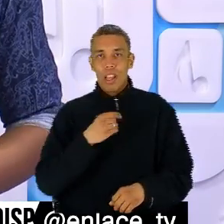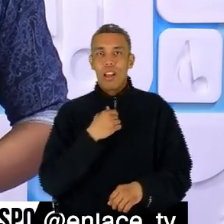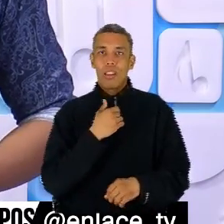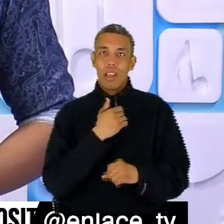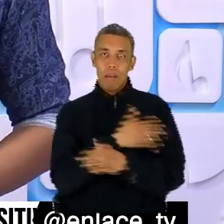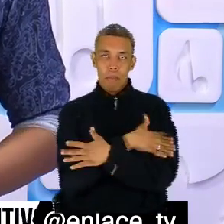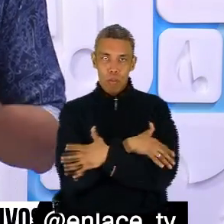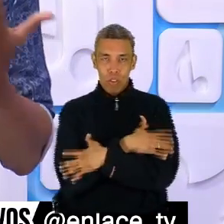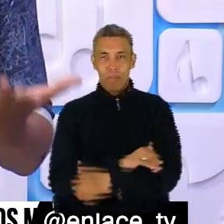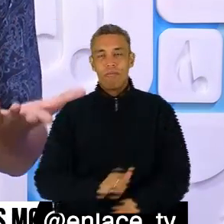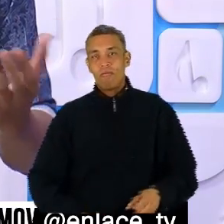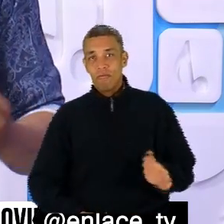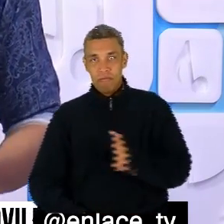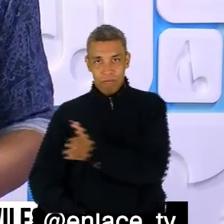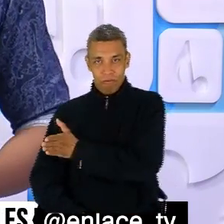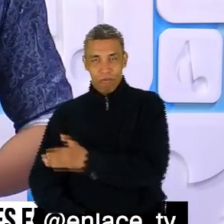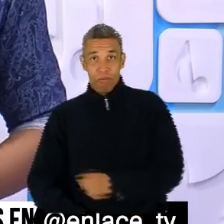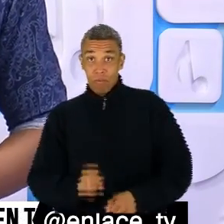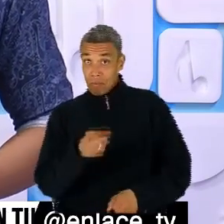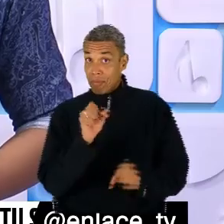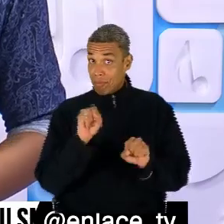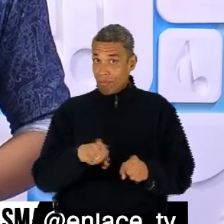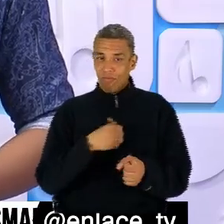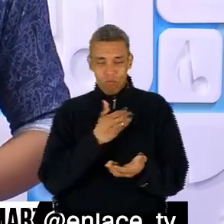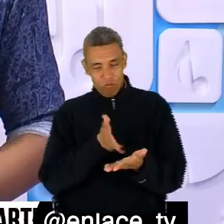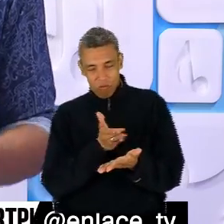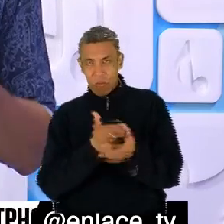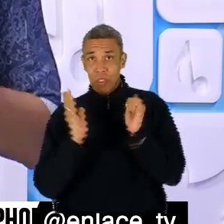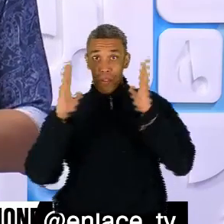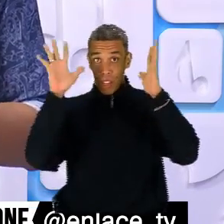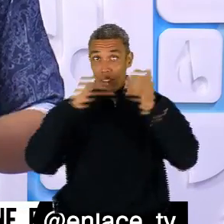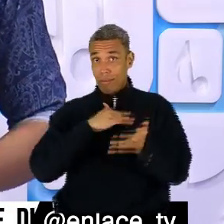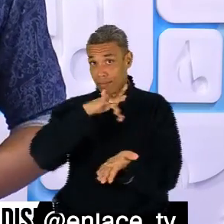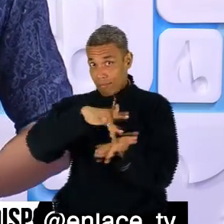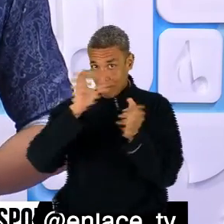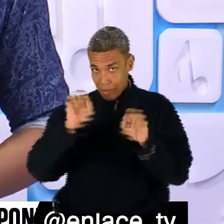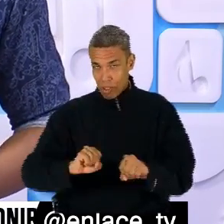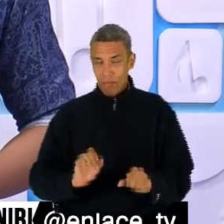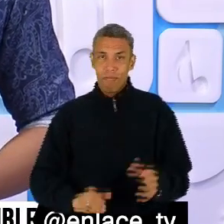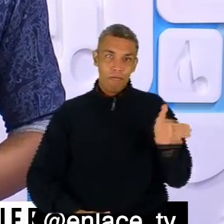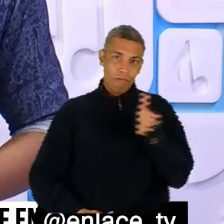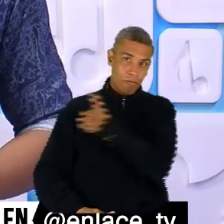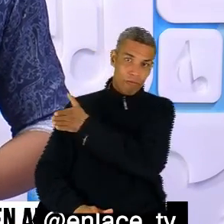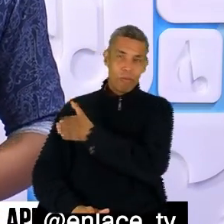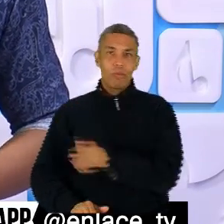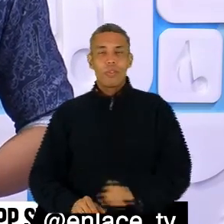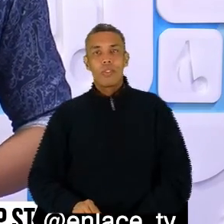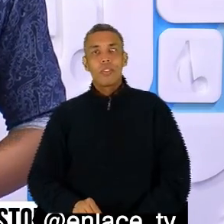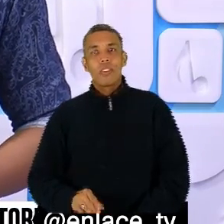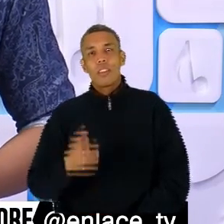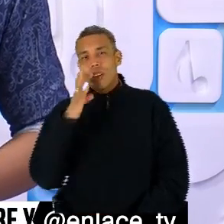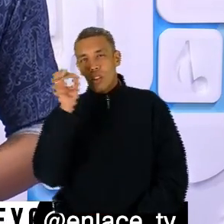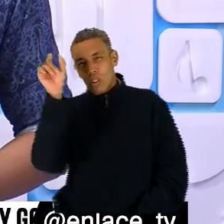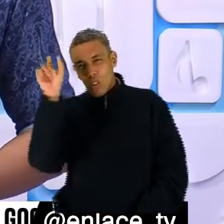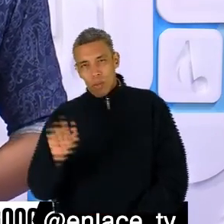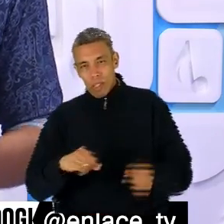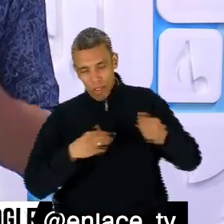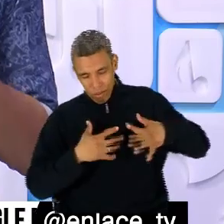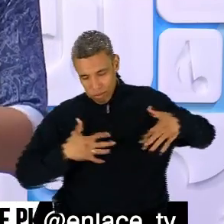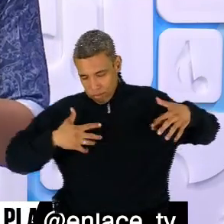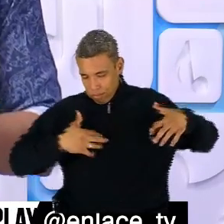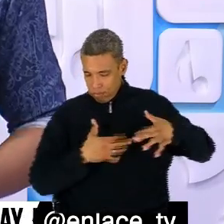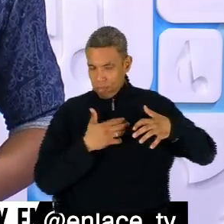invitación para disfrutar y aprovechar, por supuesto, esta Feria del Libro. En otras noticias, el reconocido acordeonero barranqueño Sammy